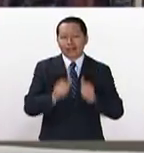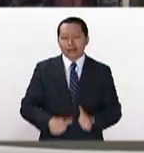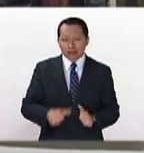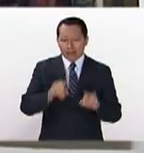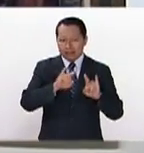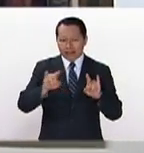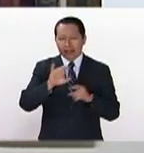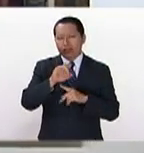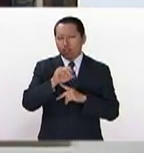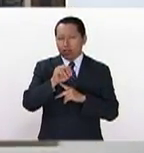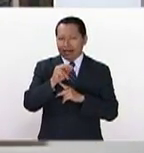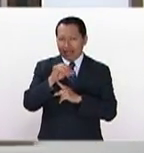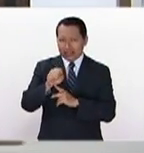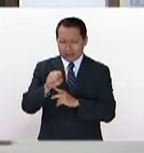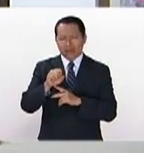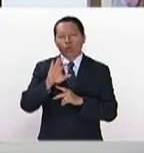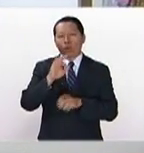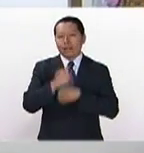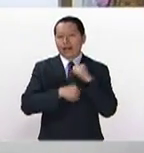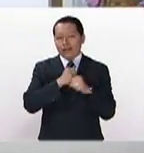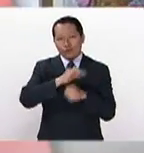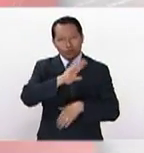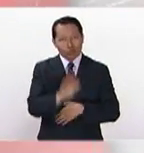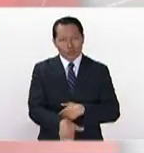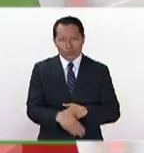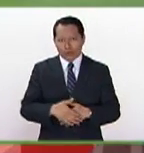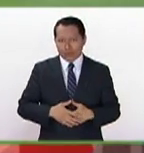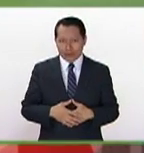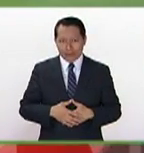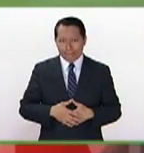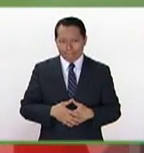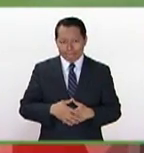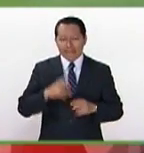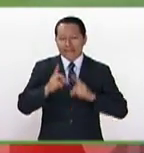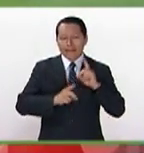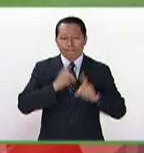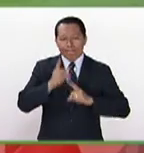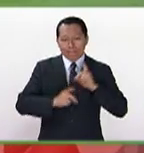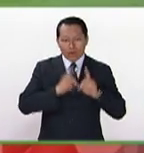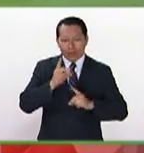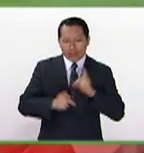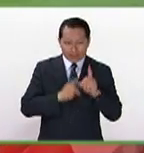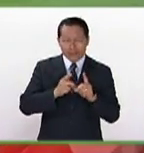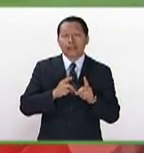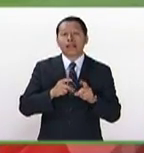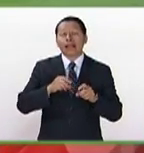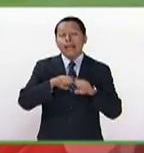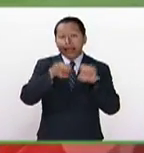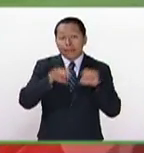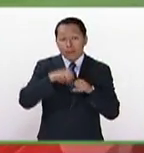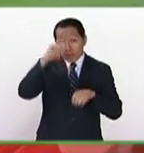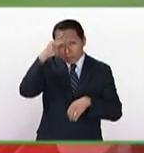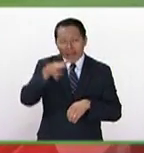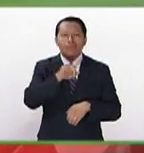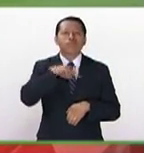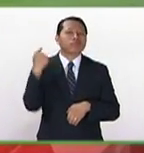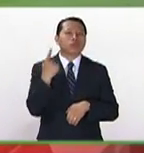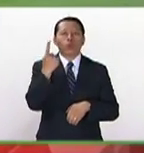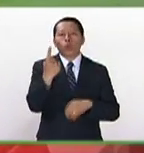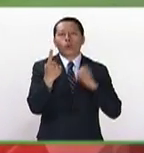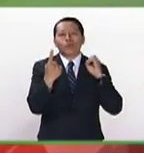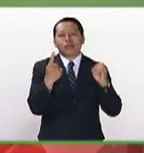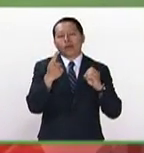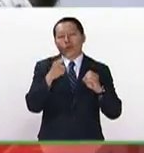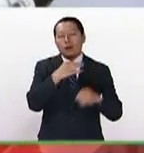Chucho Reyes a 40 años de su muerte. Y en los deportes, la selección mexicana pierde 1-0